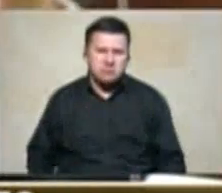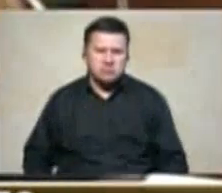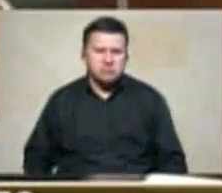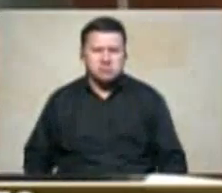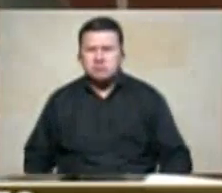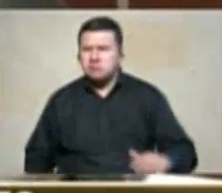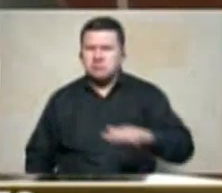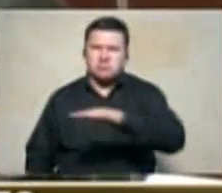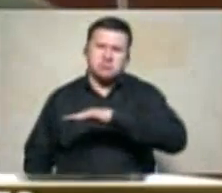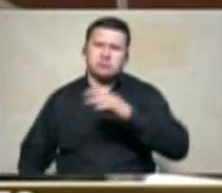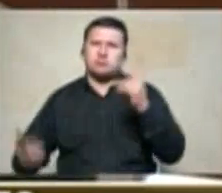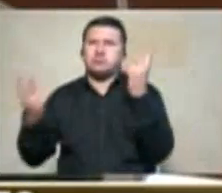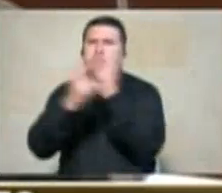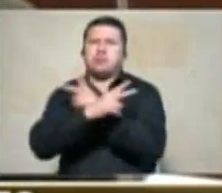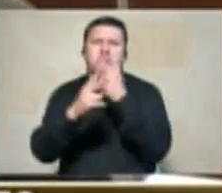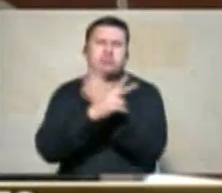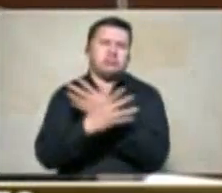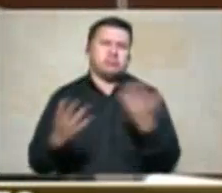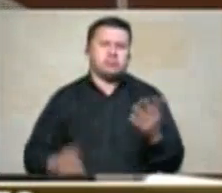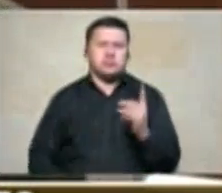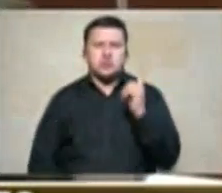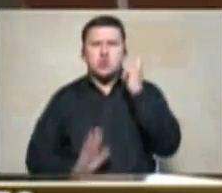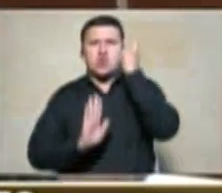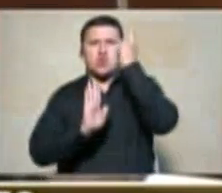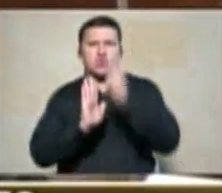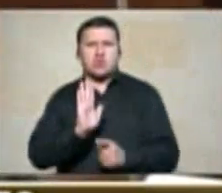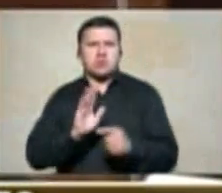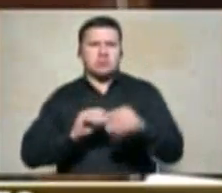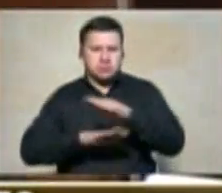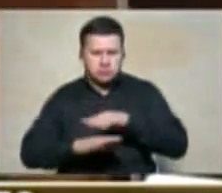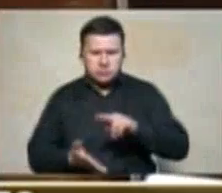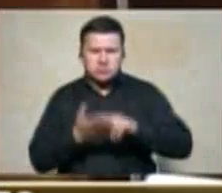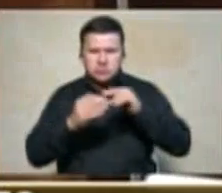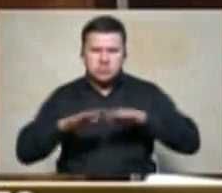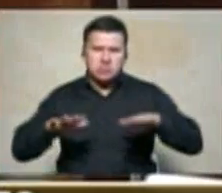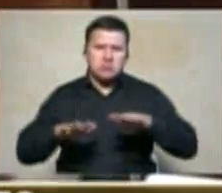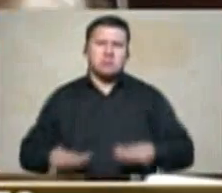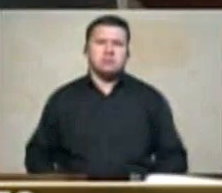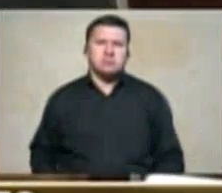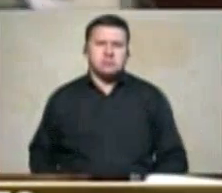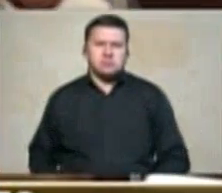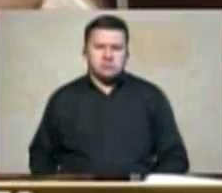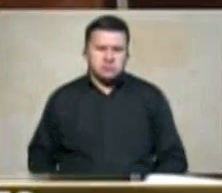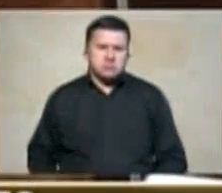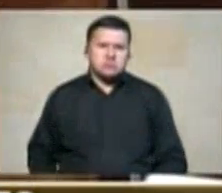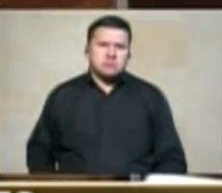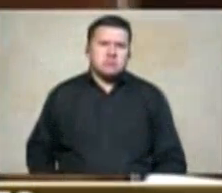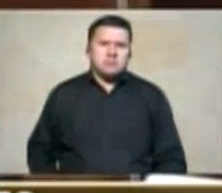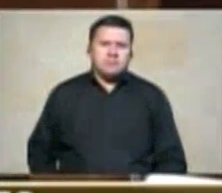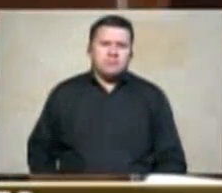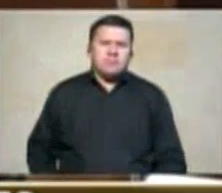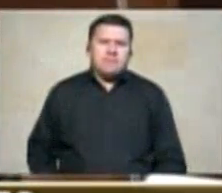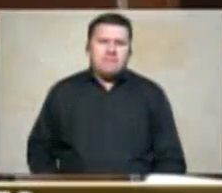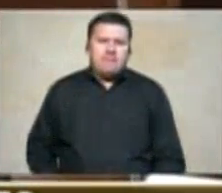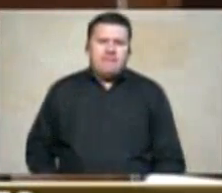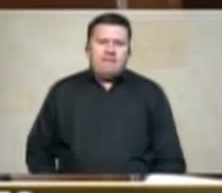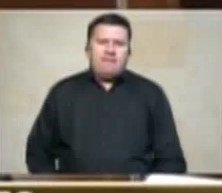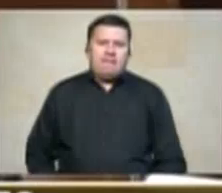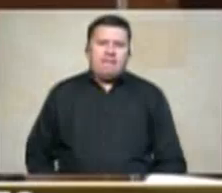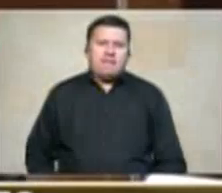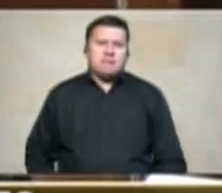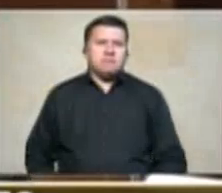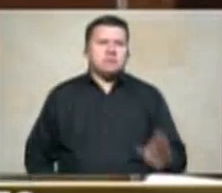de tierras eran la guerrilla o los paramilitares.